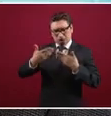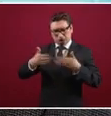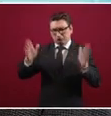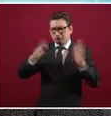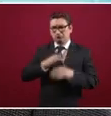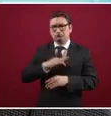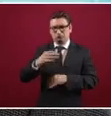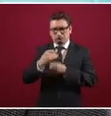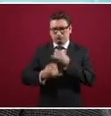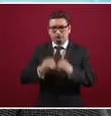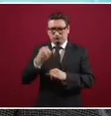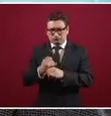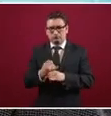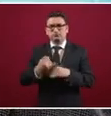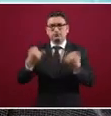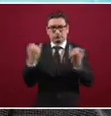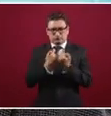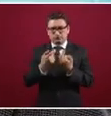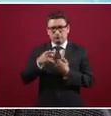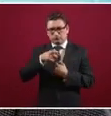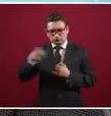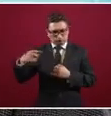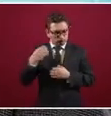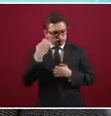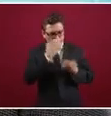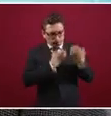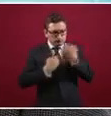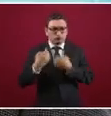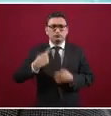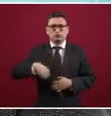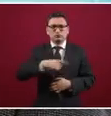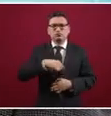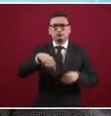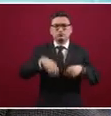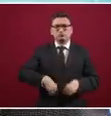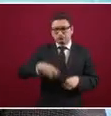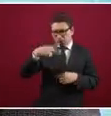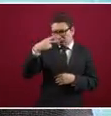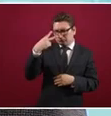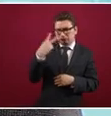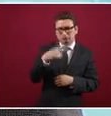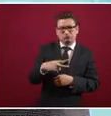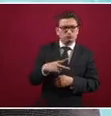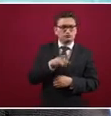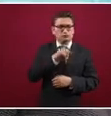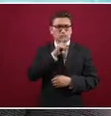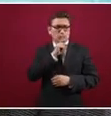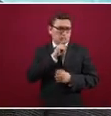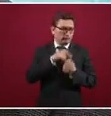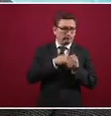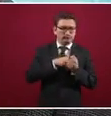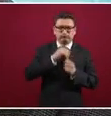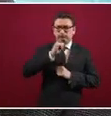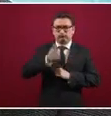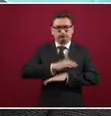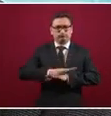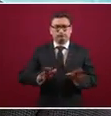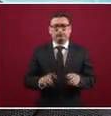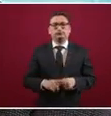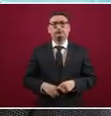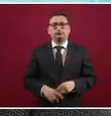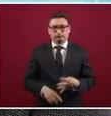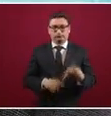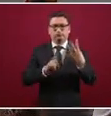sino al escrutinio internacional porque nosotros no tenemos absolutamente nada que ocultar cuarta